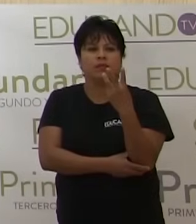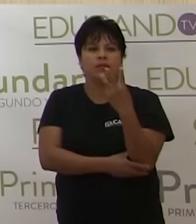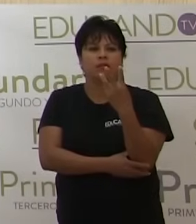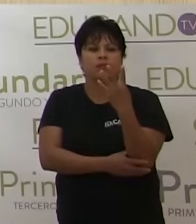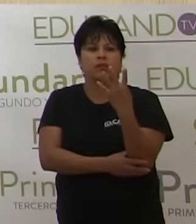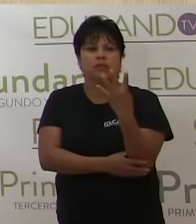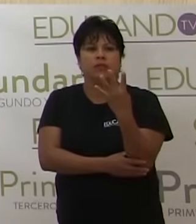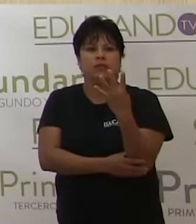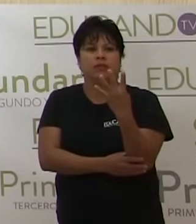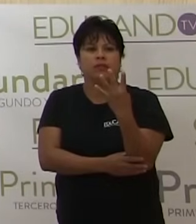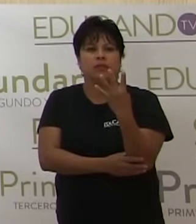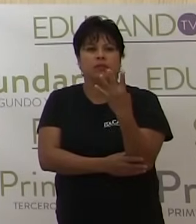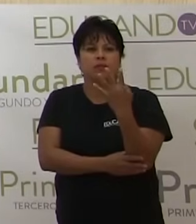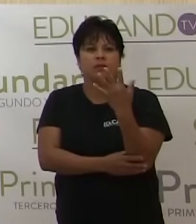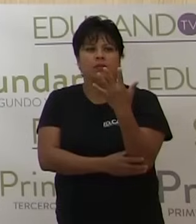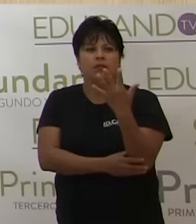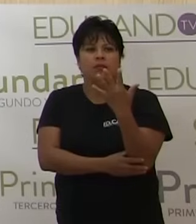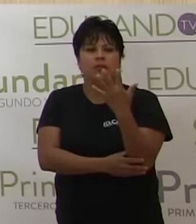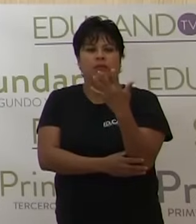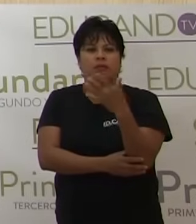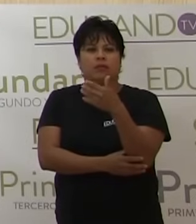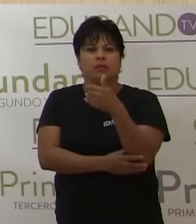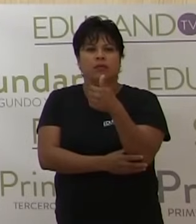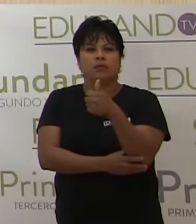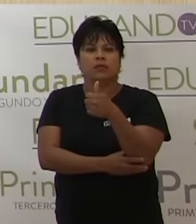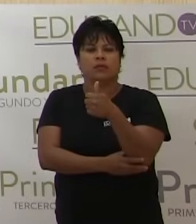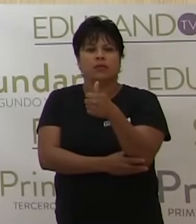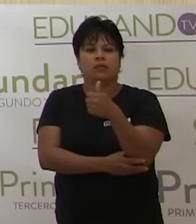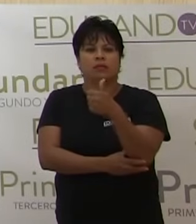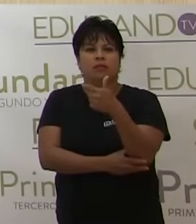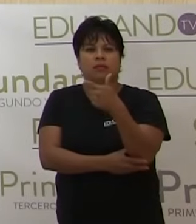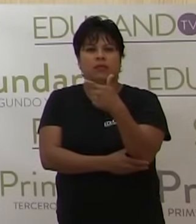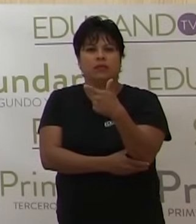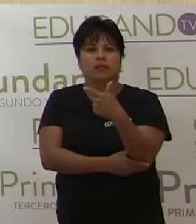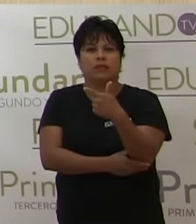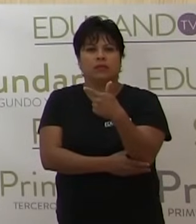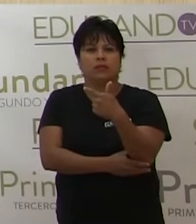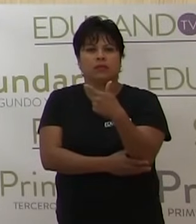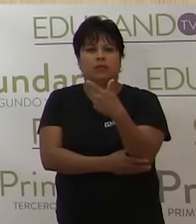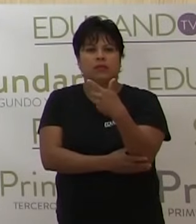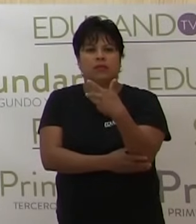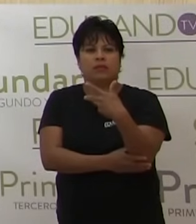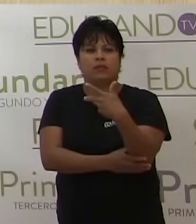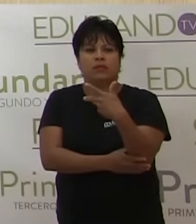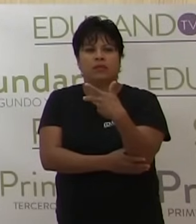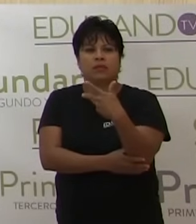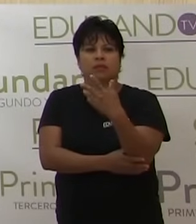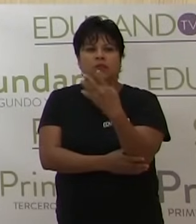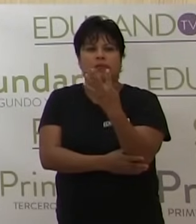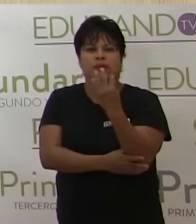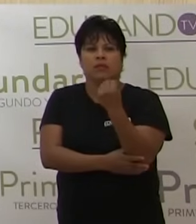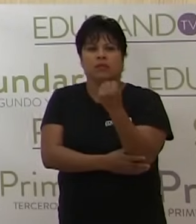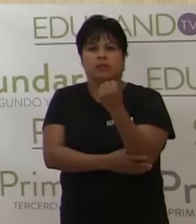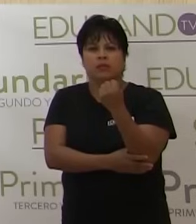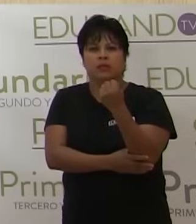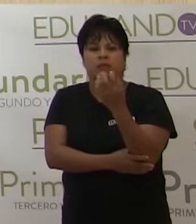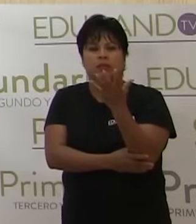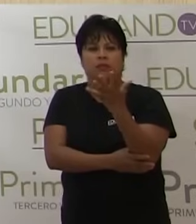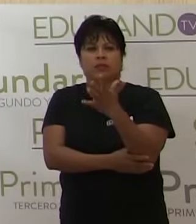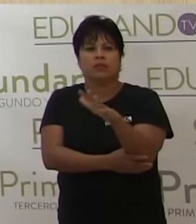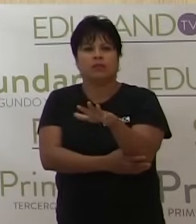3 4 5 6 7 8